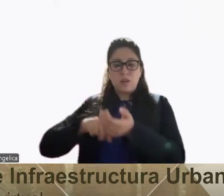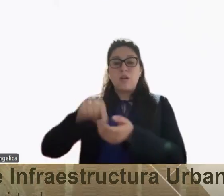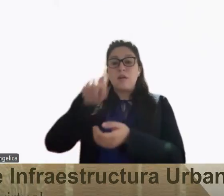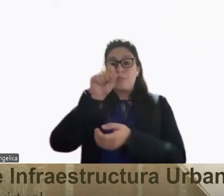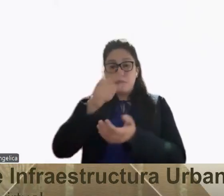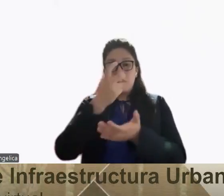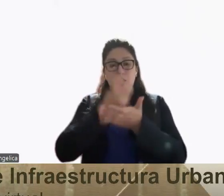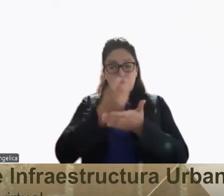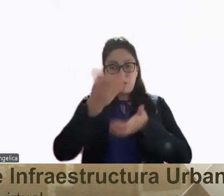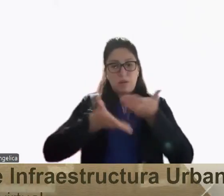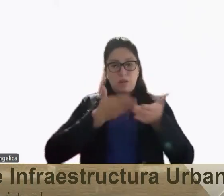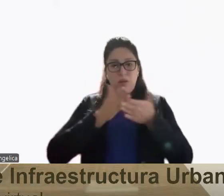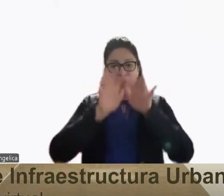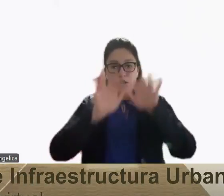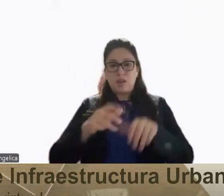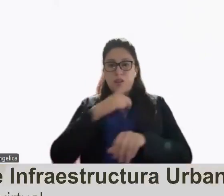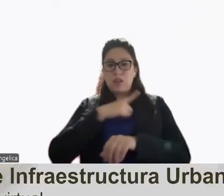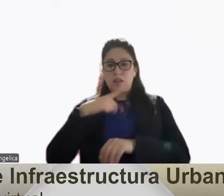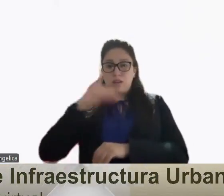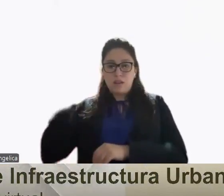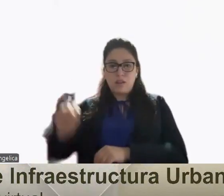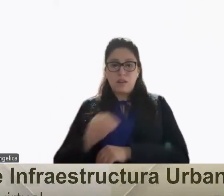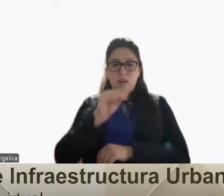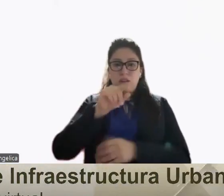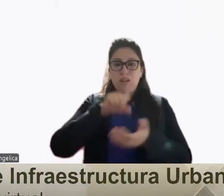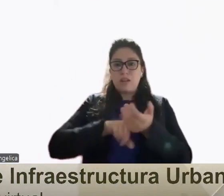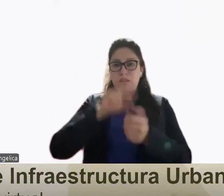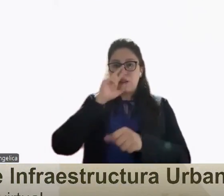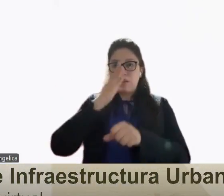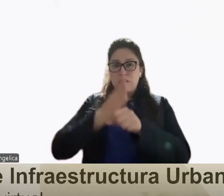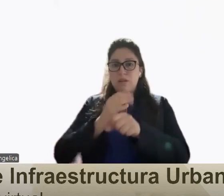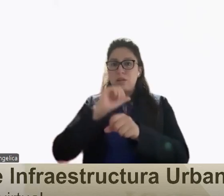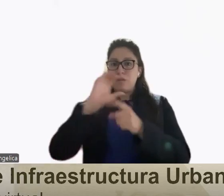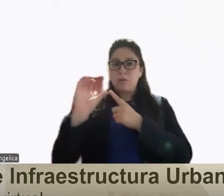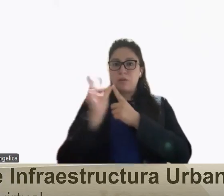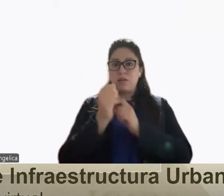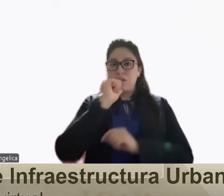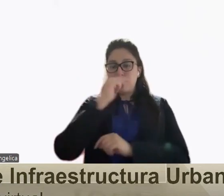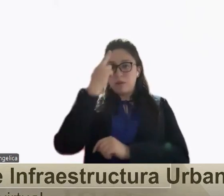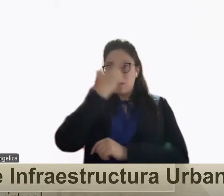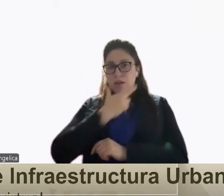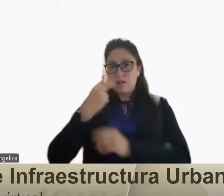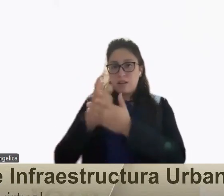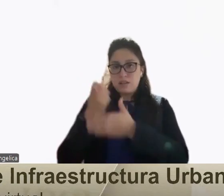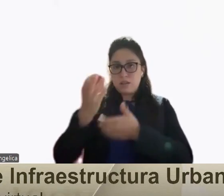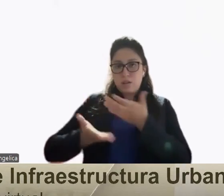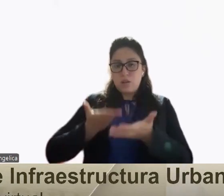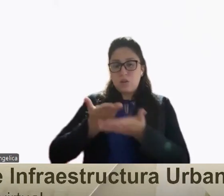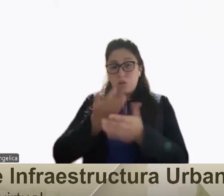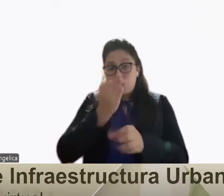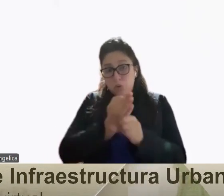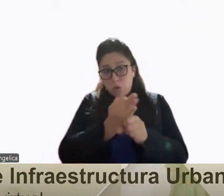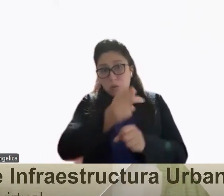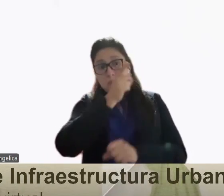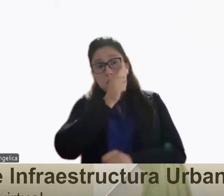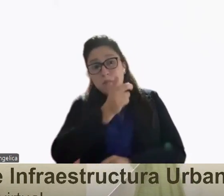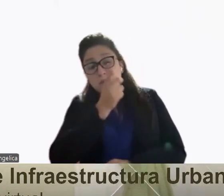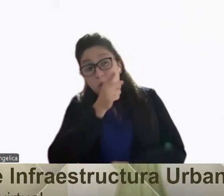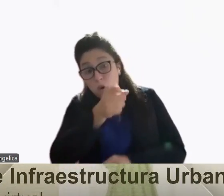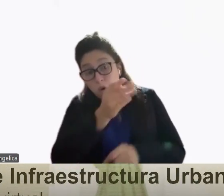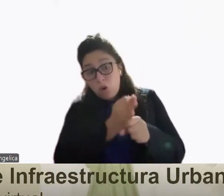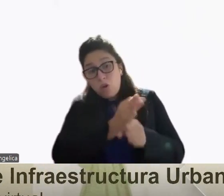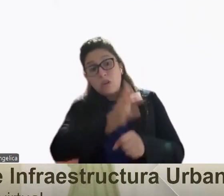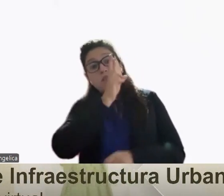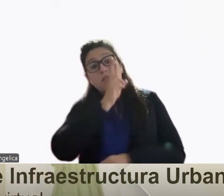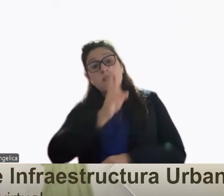dice: al respecto debe decirse que esta dictaminada no es competente para pronunciarse en relación a esta situación. Y usted dice que acaba de